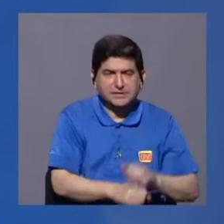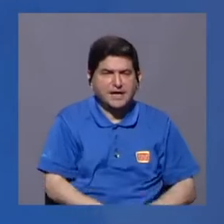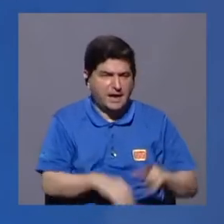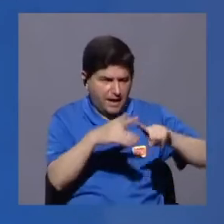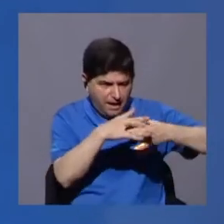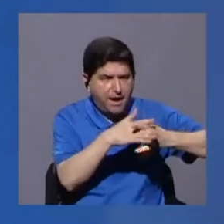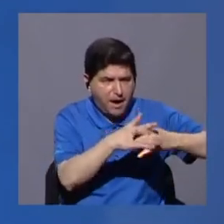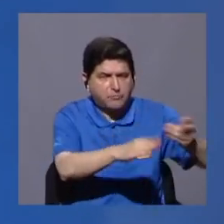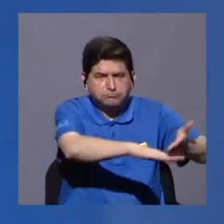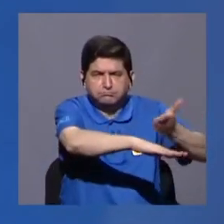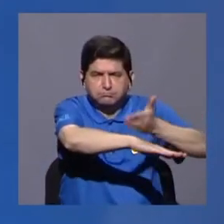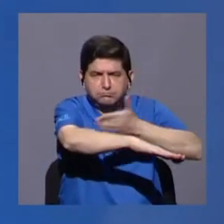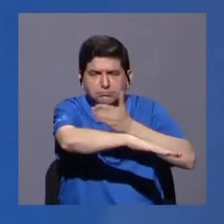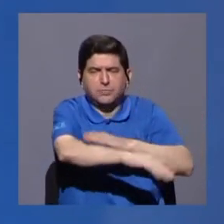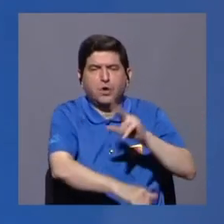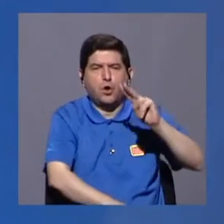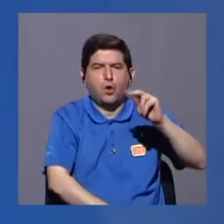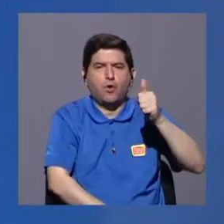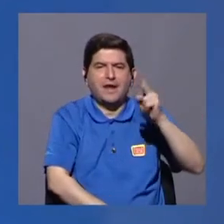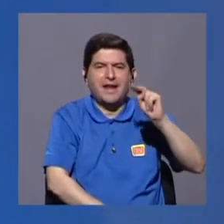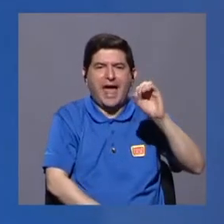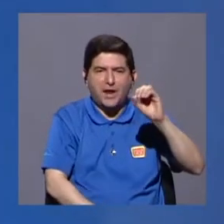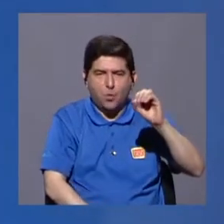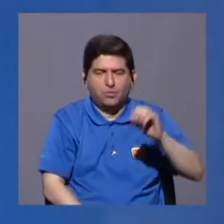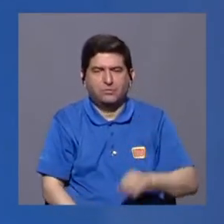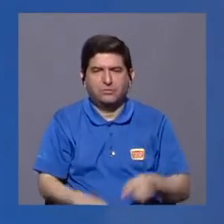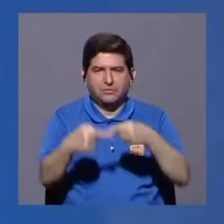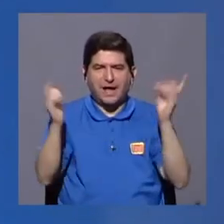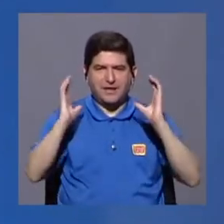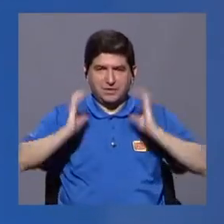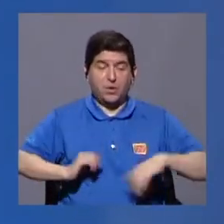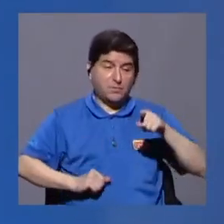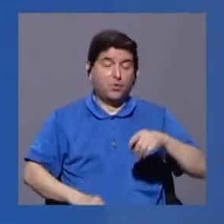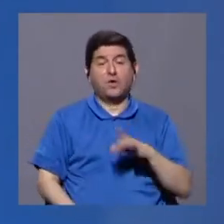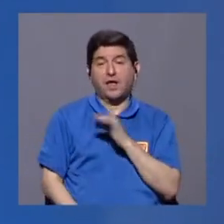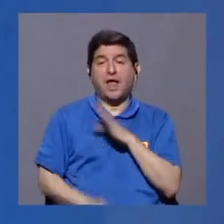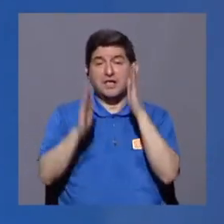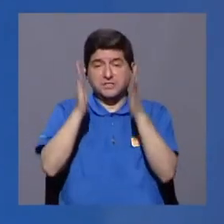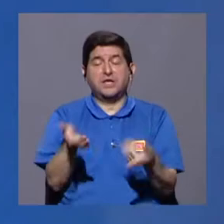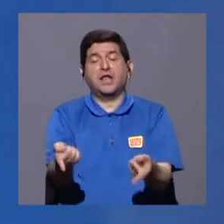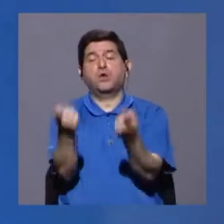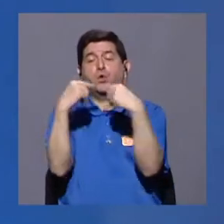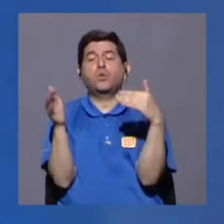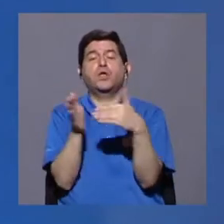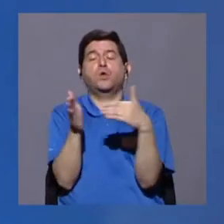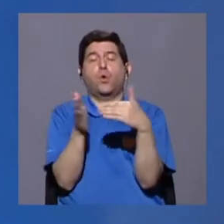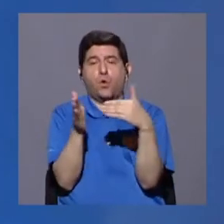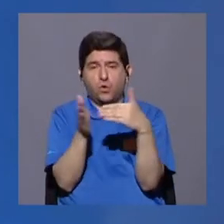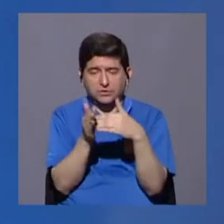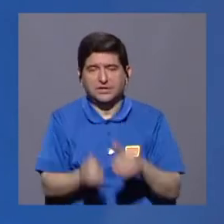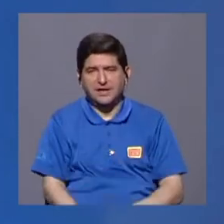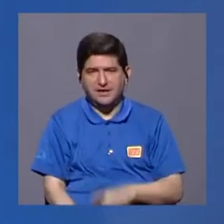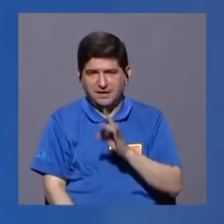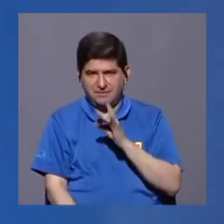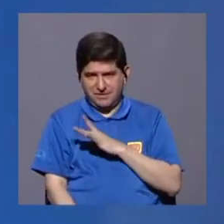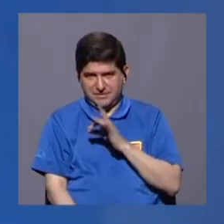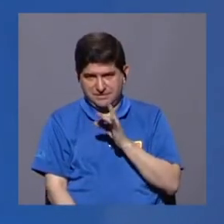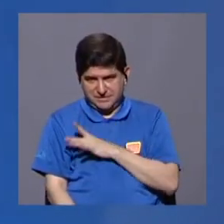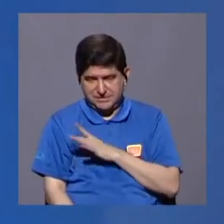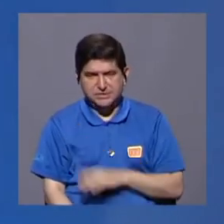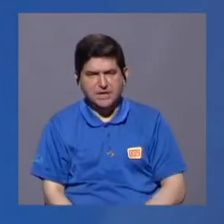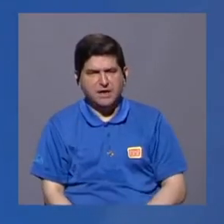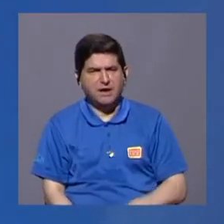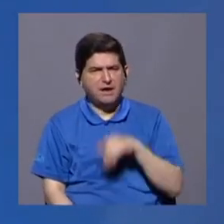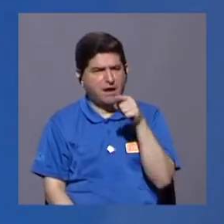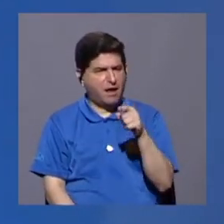herramientas con los nano anticuerpos y bueno les chileno así que volviendo a chile se encuentra como con